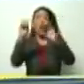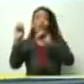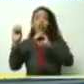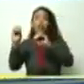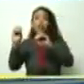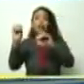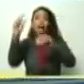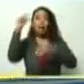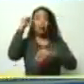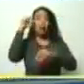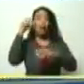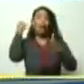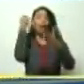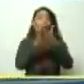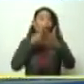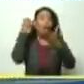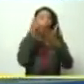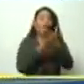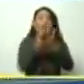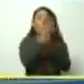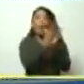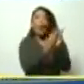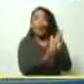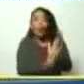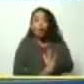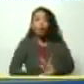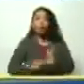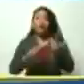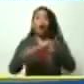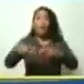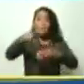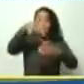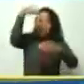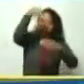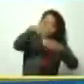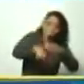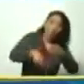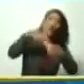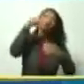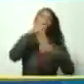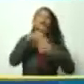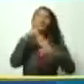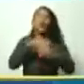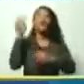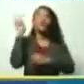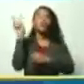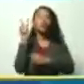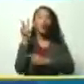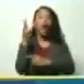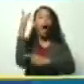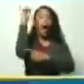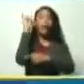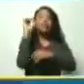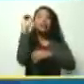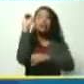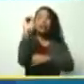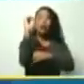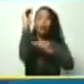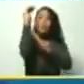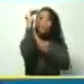sabotearon las refinerías los pozos petroleros y Venezuela llegó a cero